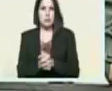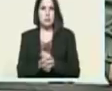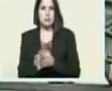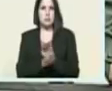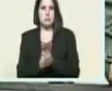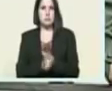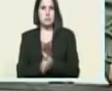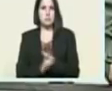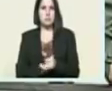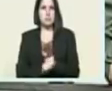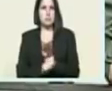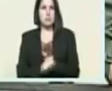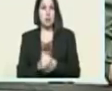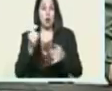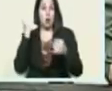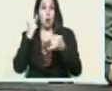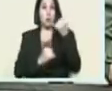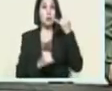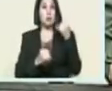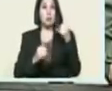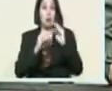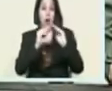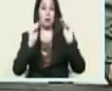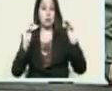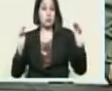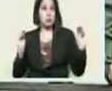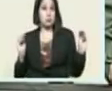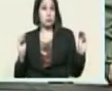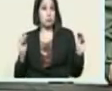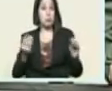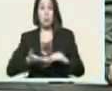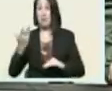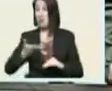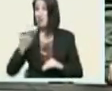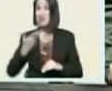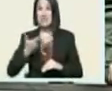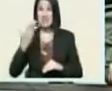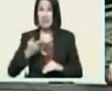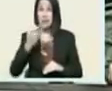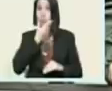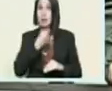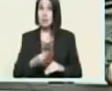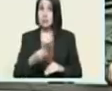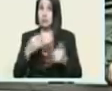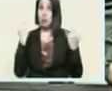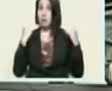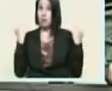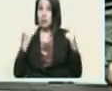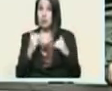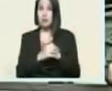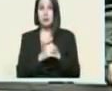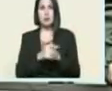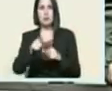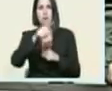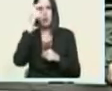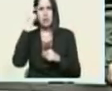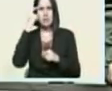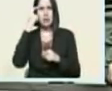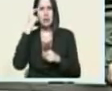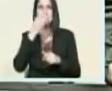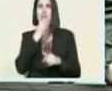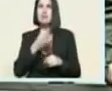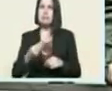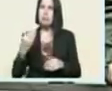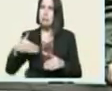También quiero hacer ya un último anuncio muy importante para esta festividad. Saben ustedes que desde